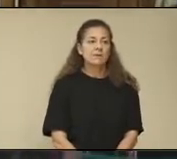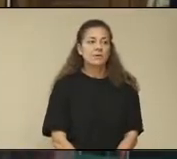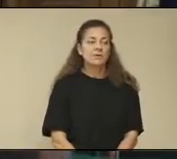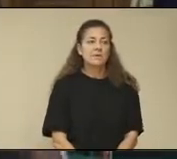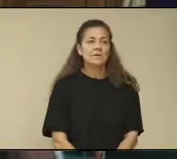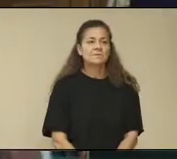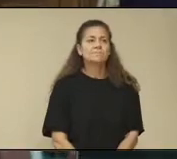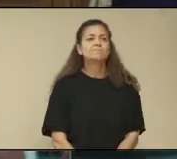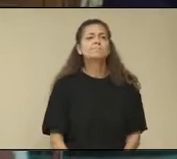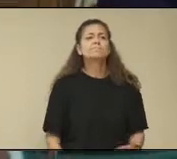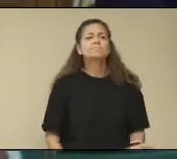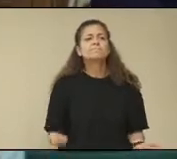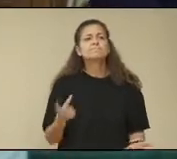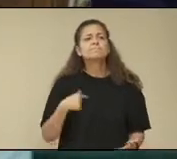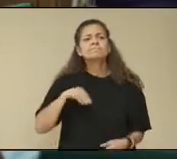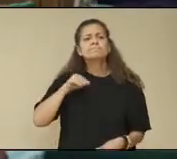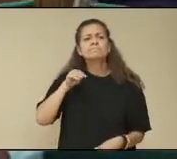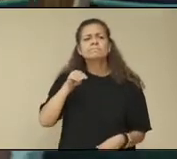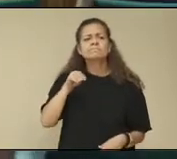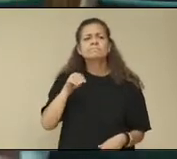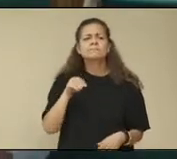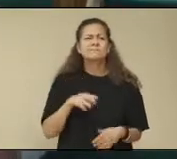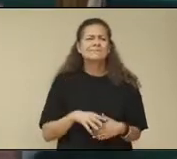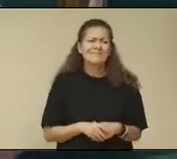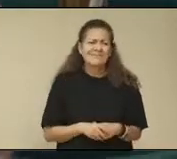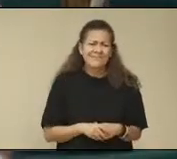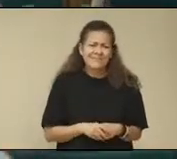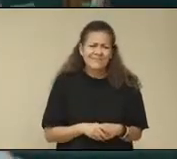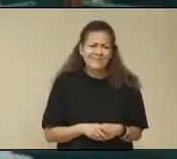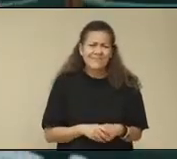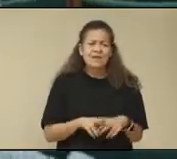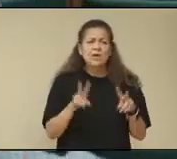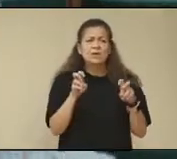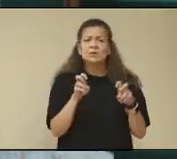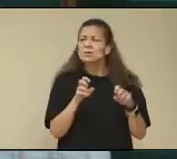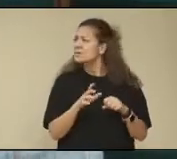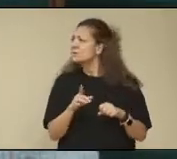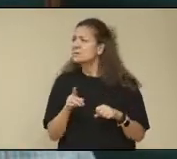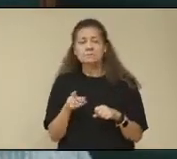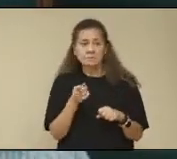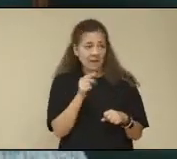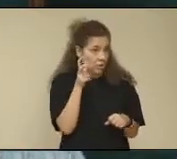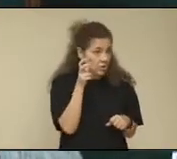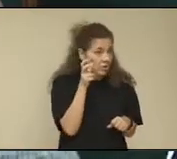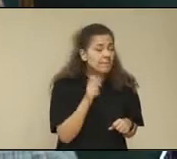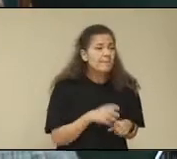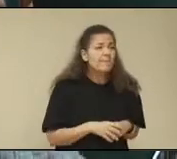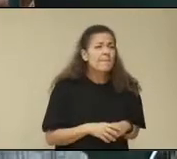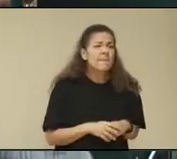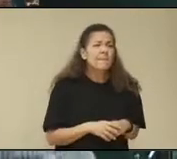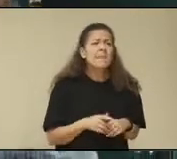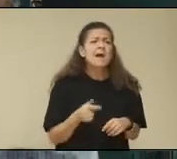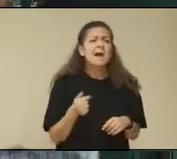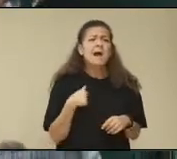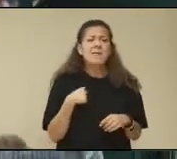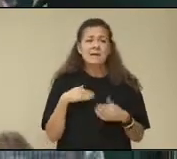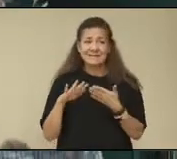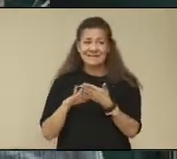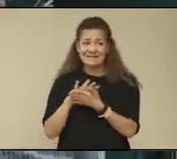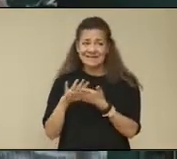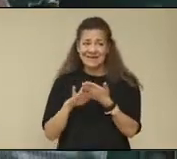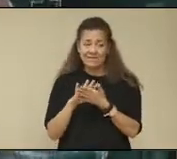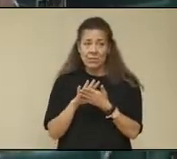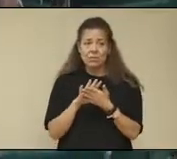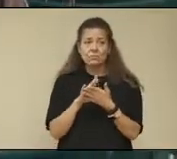Bueno, mi pregunta era principalmente, se había mencionado sobre ratones humanizados. Un poquito más alto, por favor. Habíais hablado en